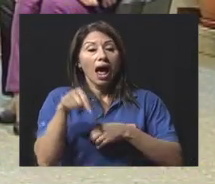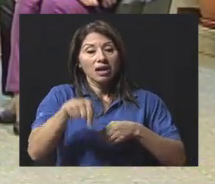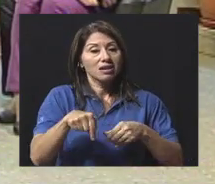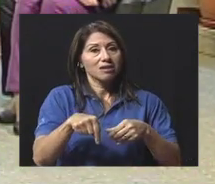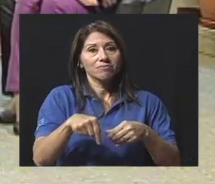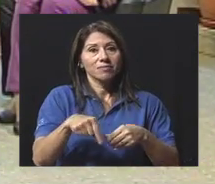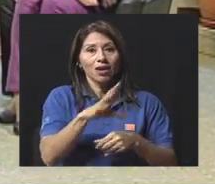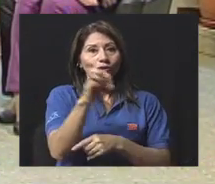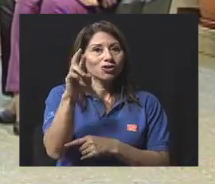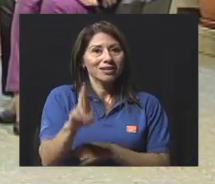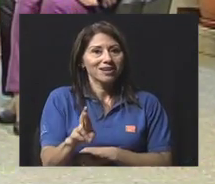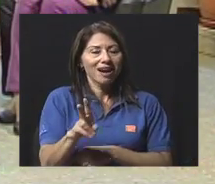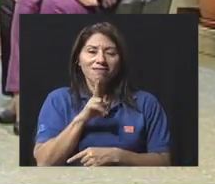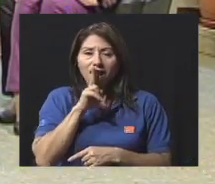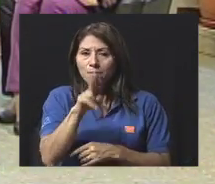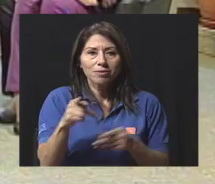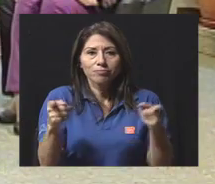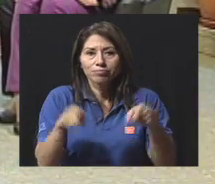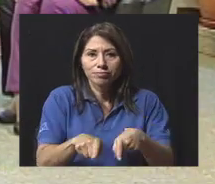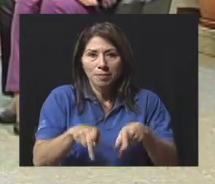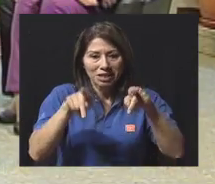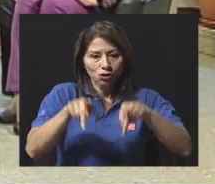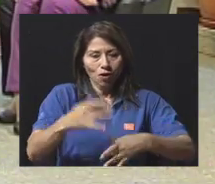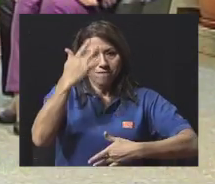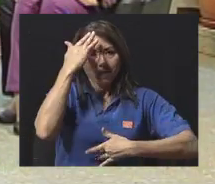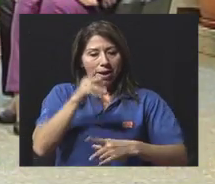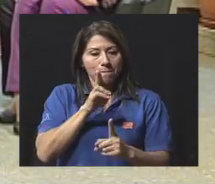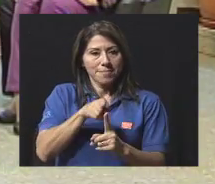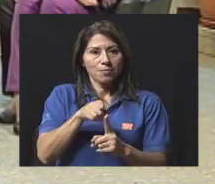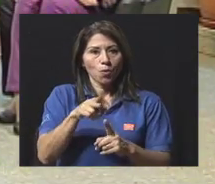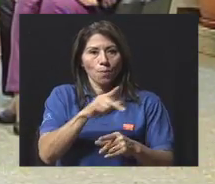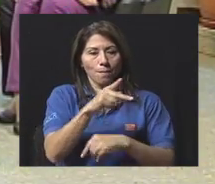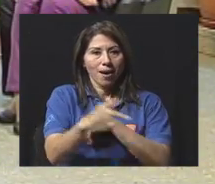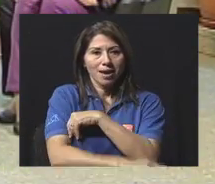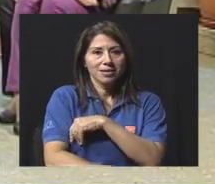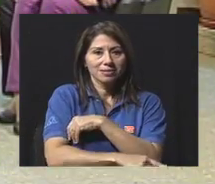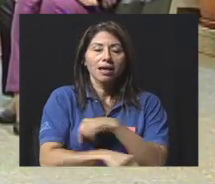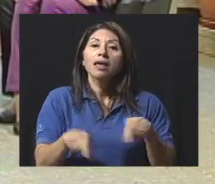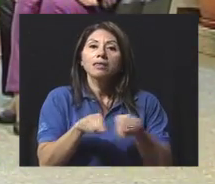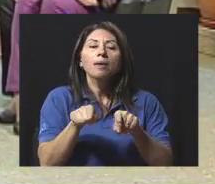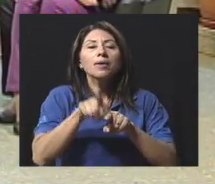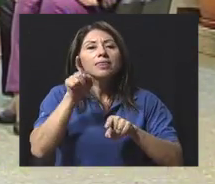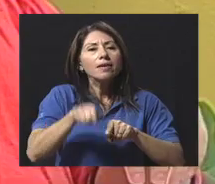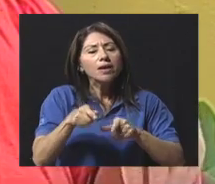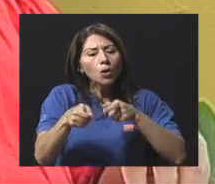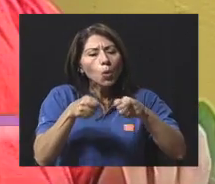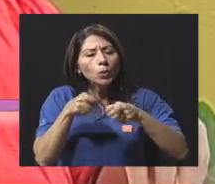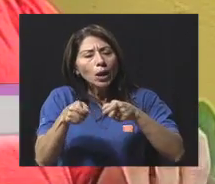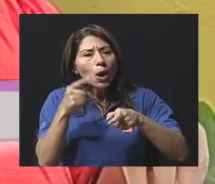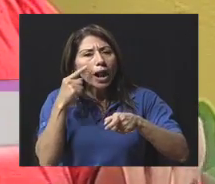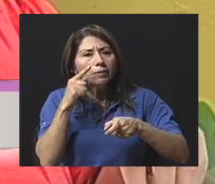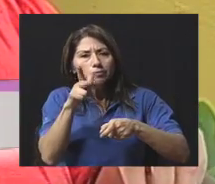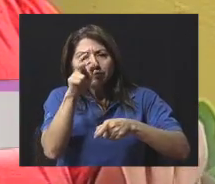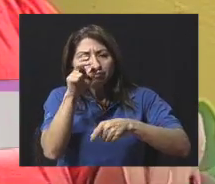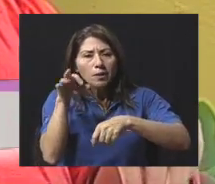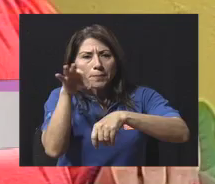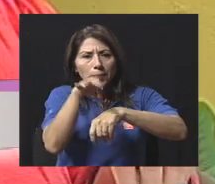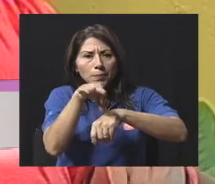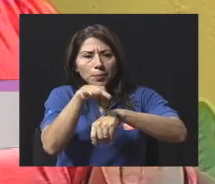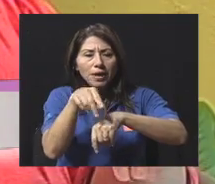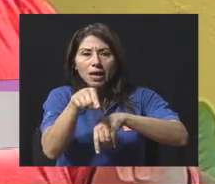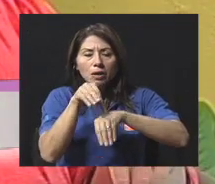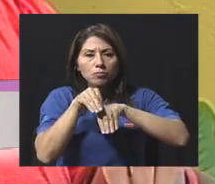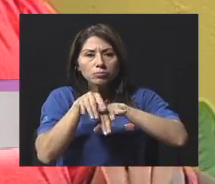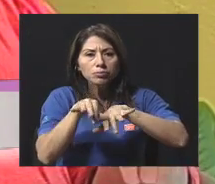tiene que ver bueno si la zona geográfica donde se encuentra ha ser el control de los vectores en ese proceso y obviamente tratar de